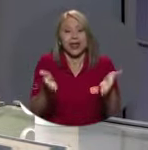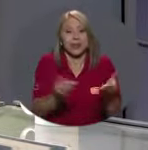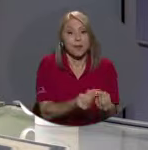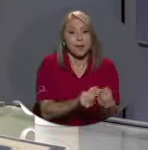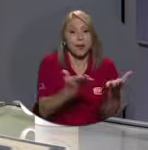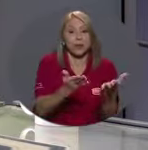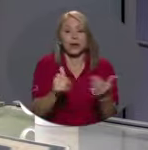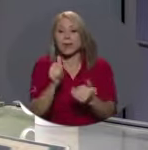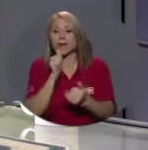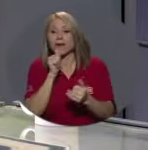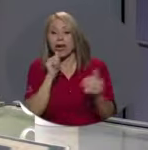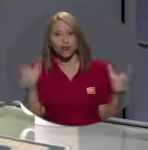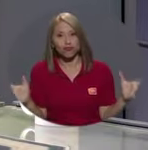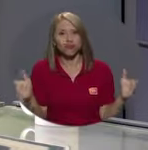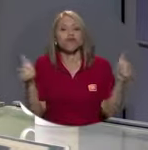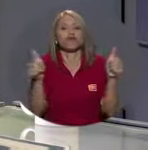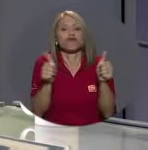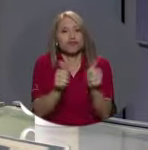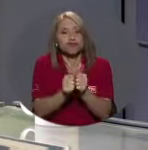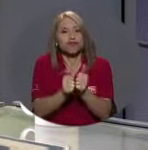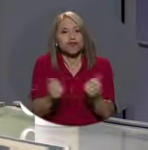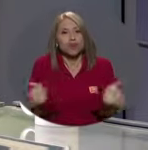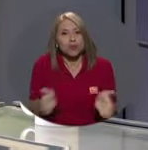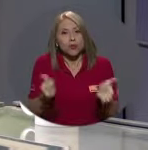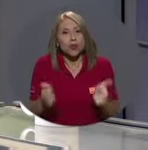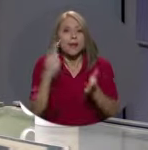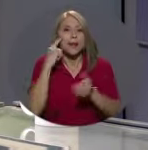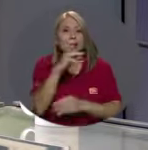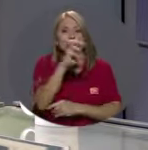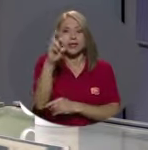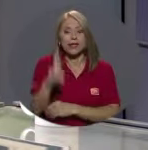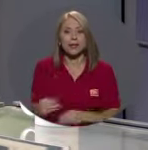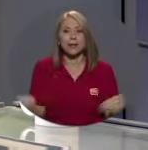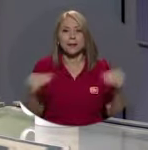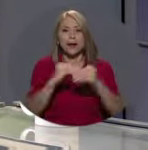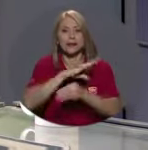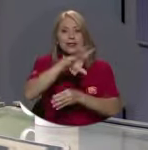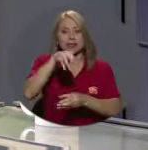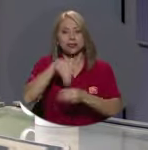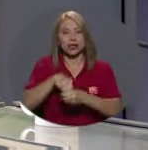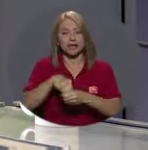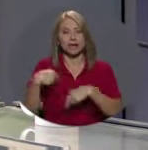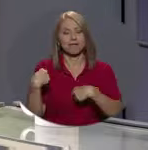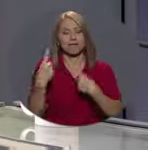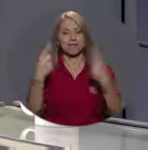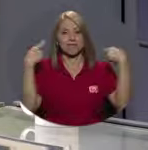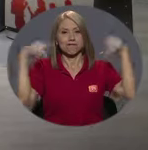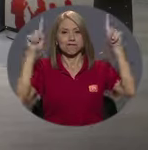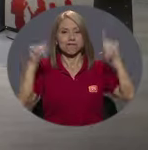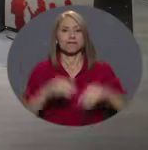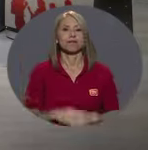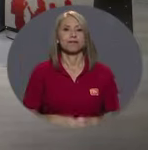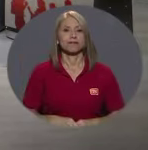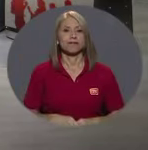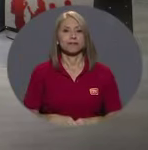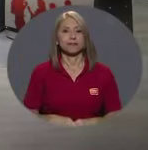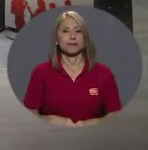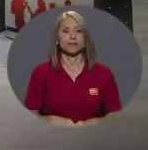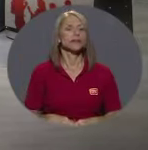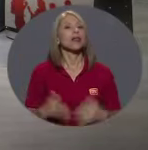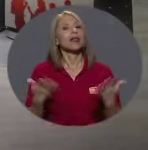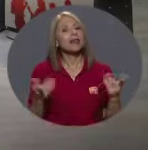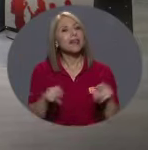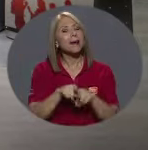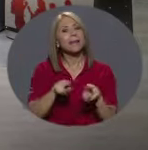y público para que podamos construir una Costa Rica más inclusiva en el tiempo. Yo creo que tal